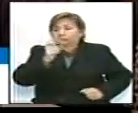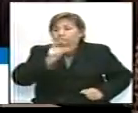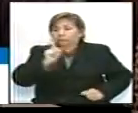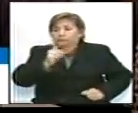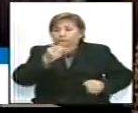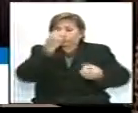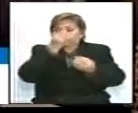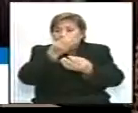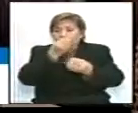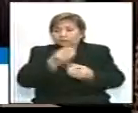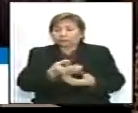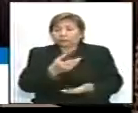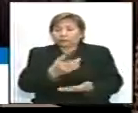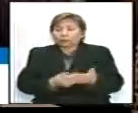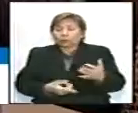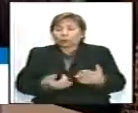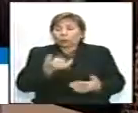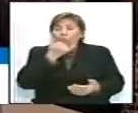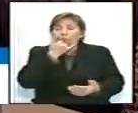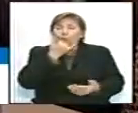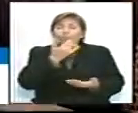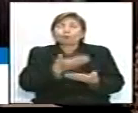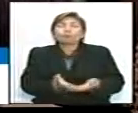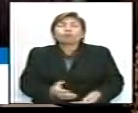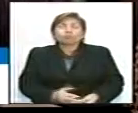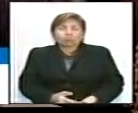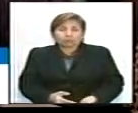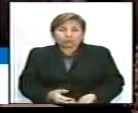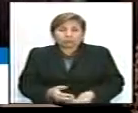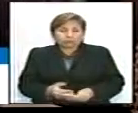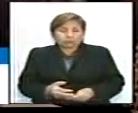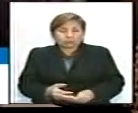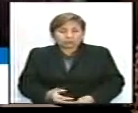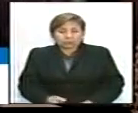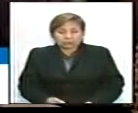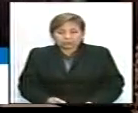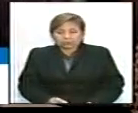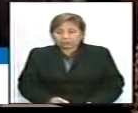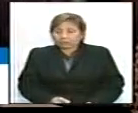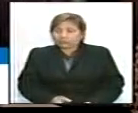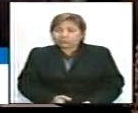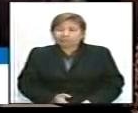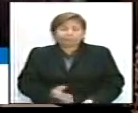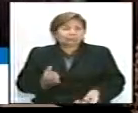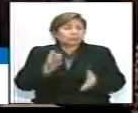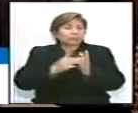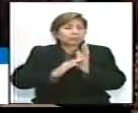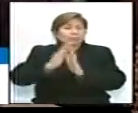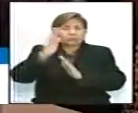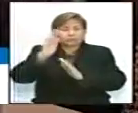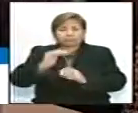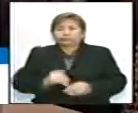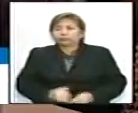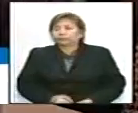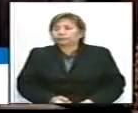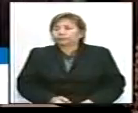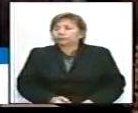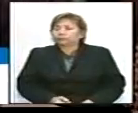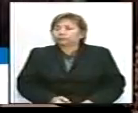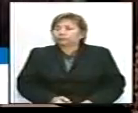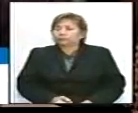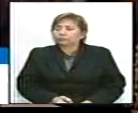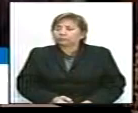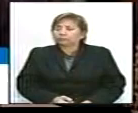nos informen cuáles son las investigaciones a través de la Unidad de Delitos de Alta Tecnología en relación a la existencia de